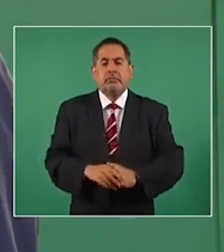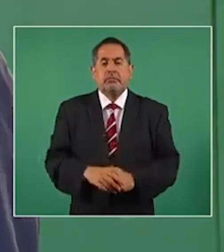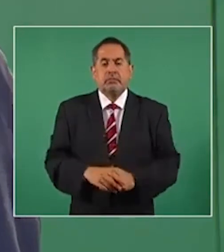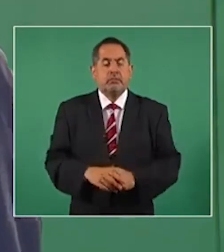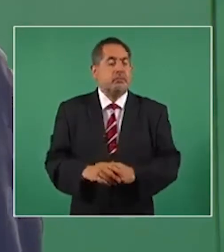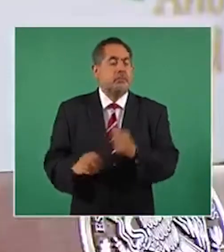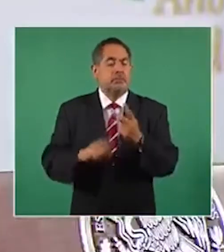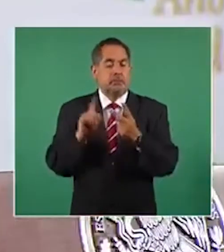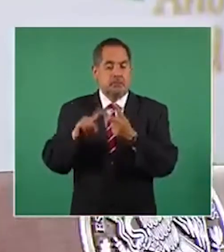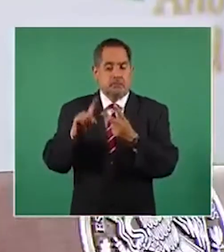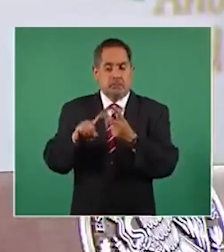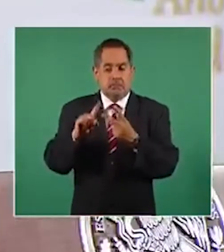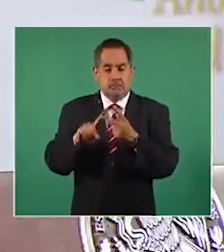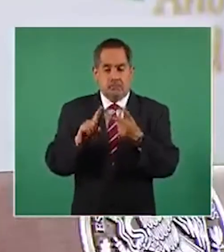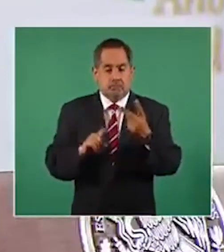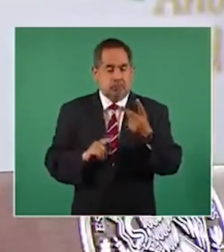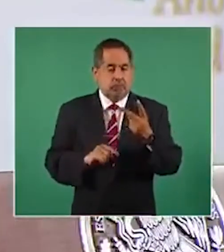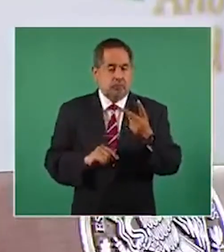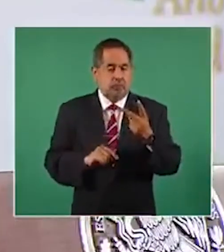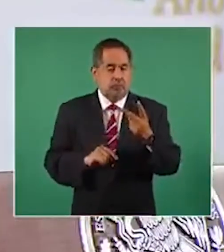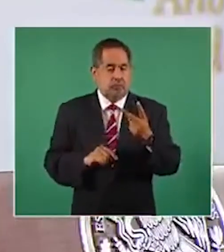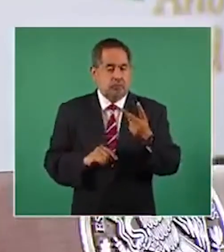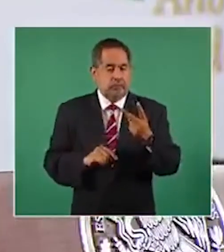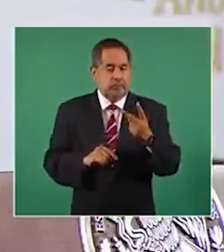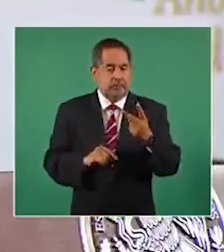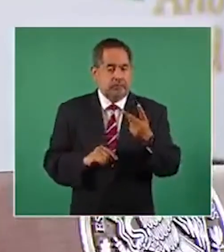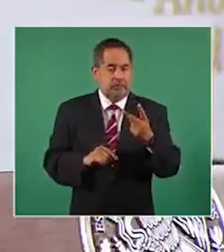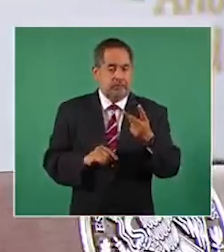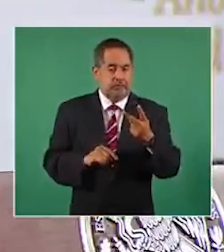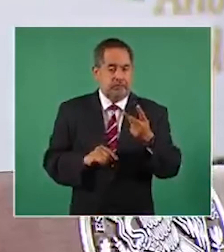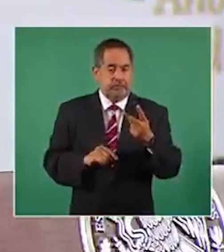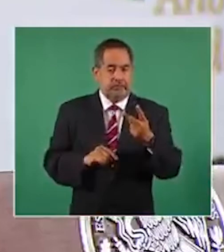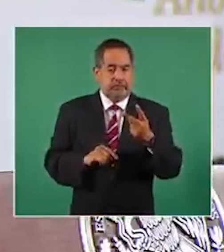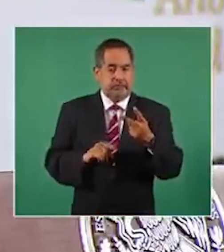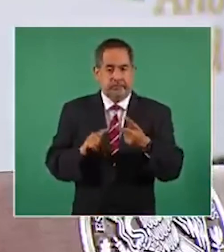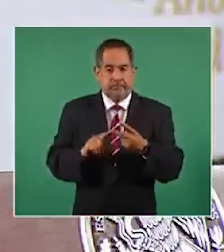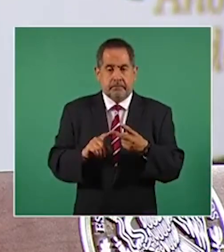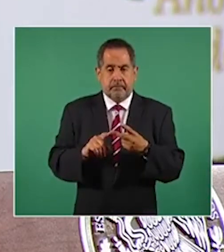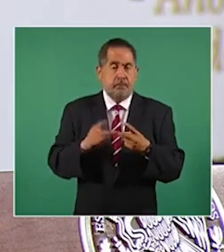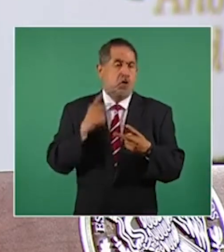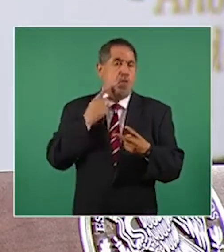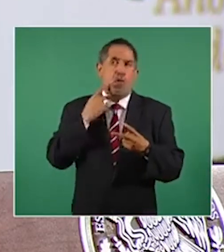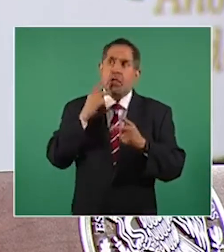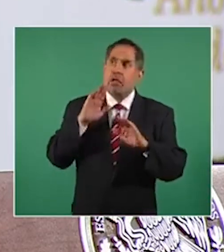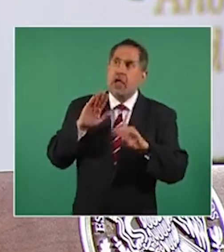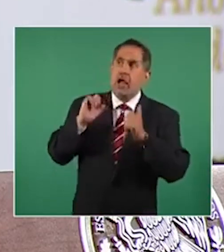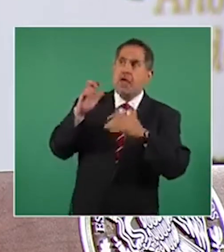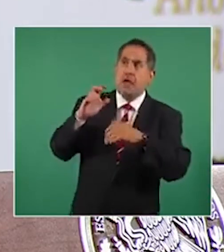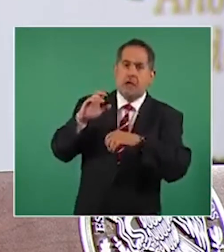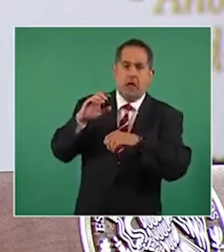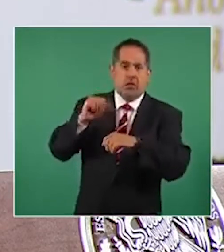el segundo es la política exterior